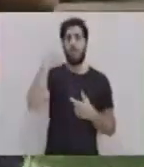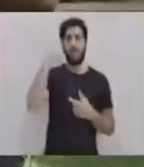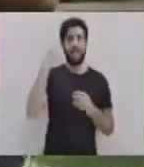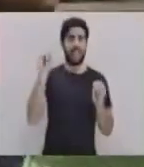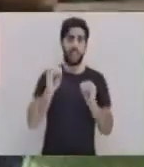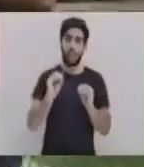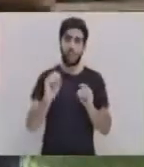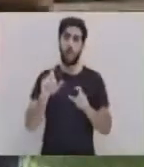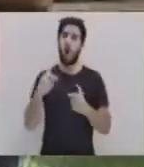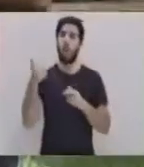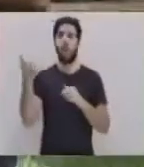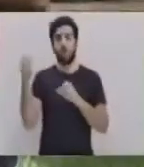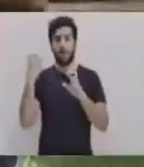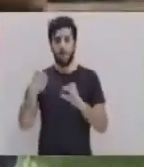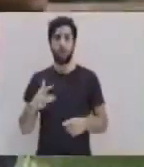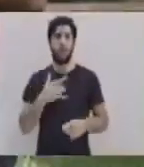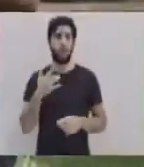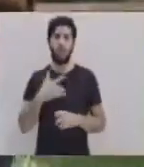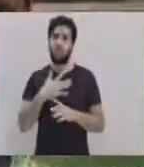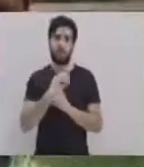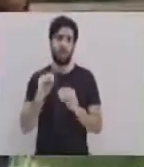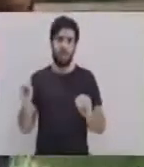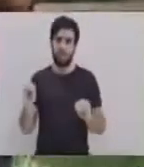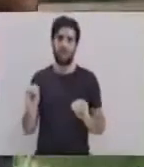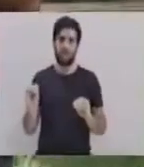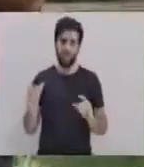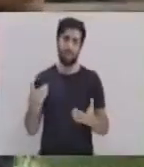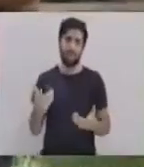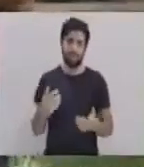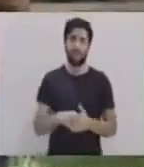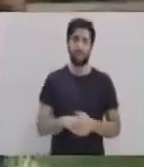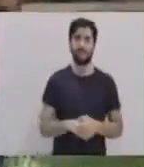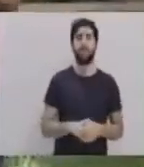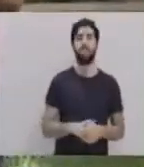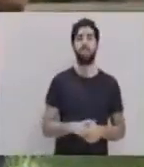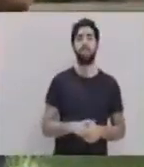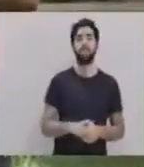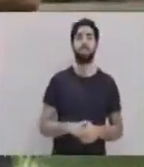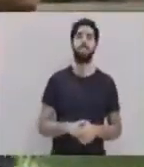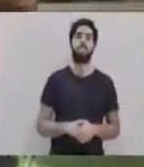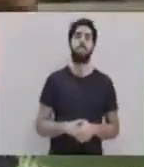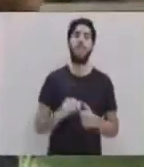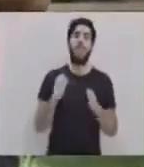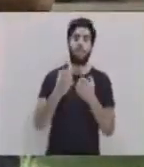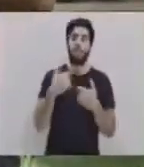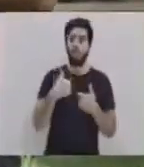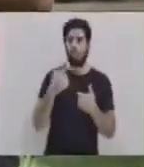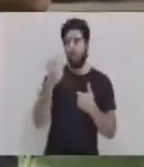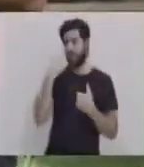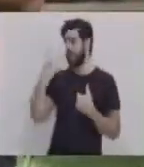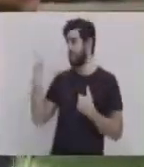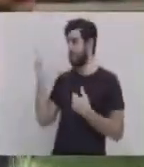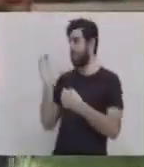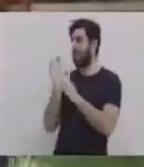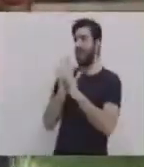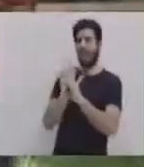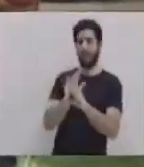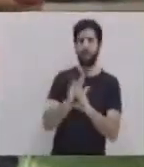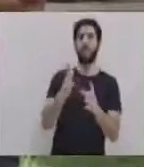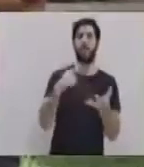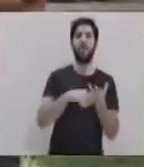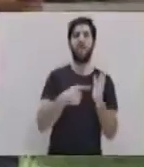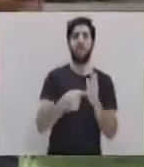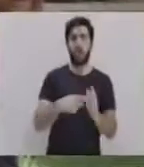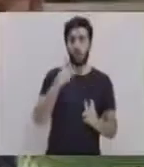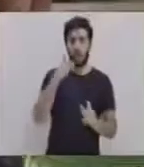los derechos, en cómo se pueda sentir uno. Sería lo contrario de las características de una persona asertiva. Exactamente. Aquí tengo unos ejemplos